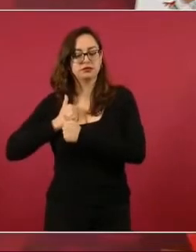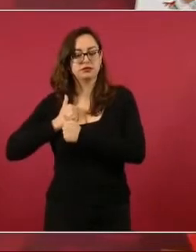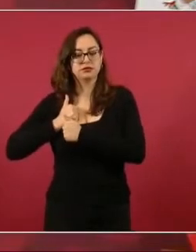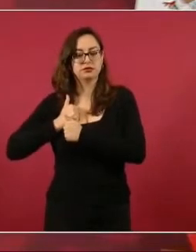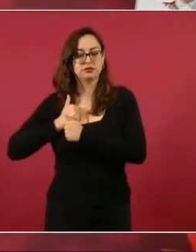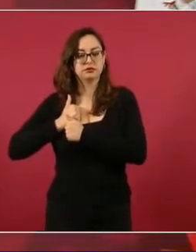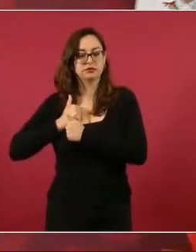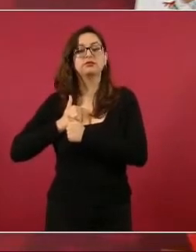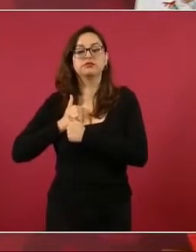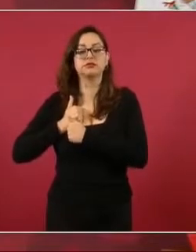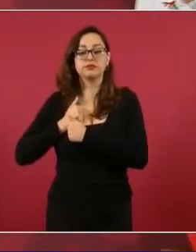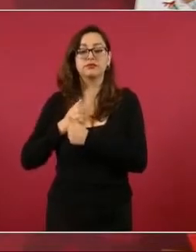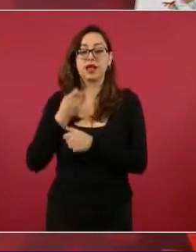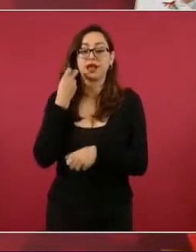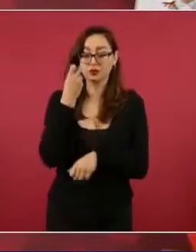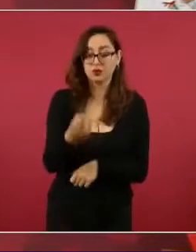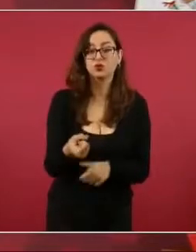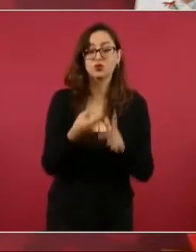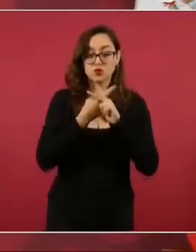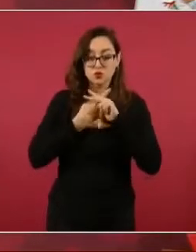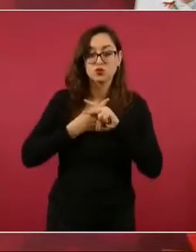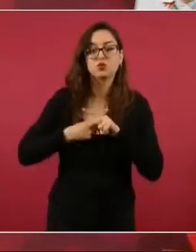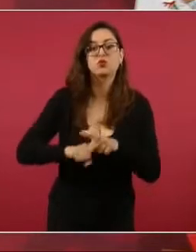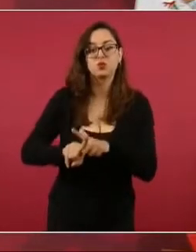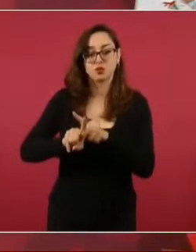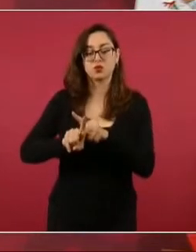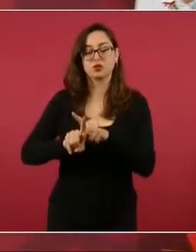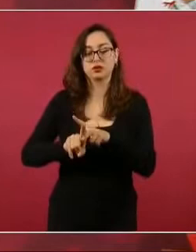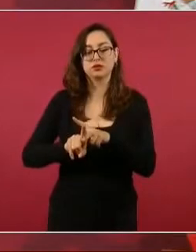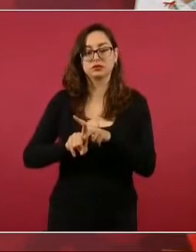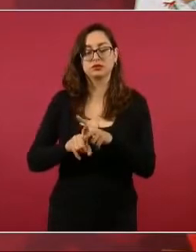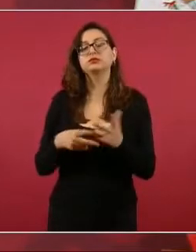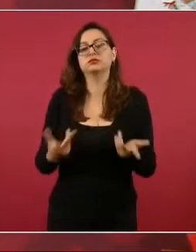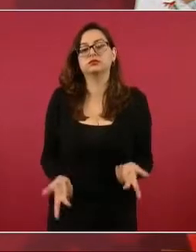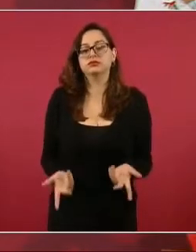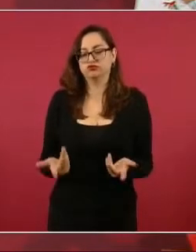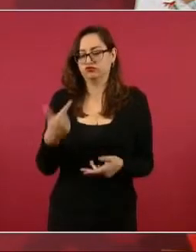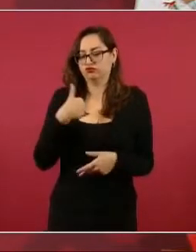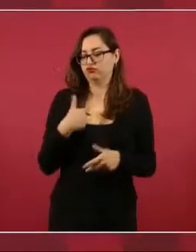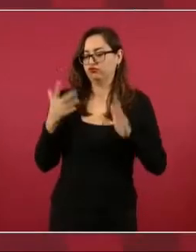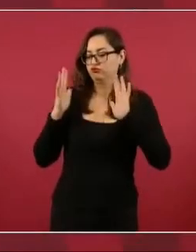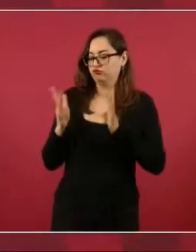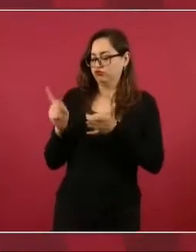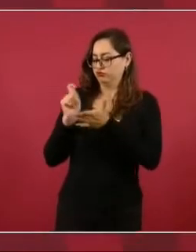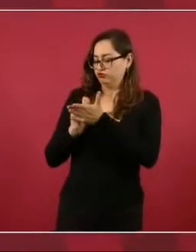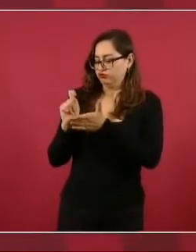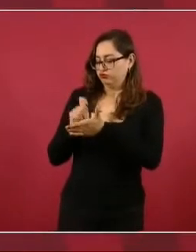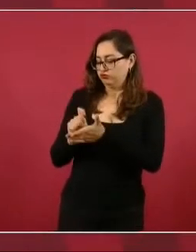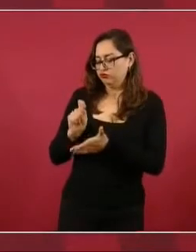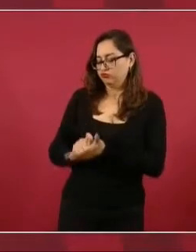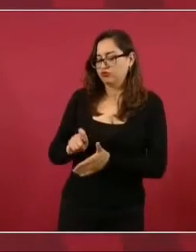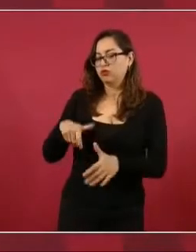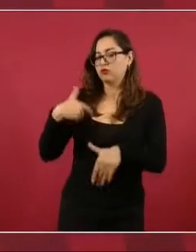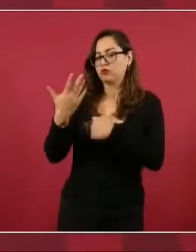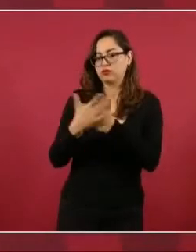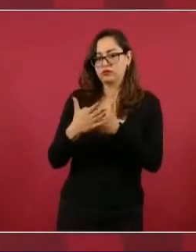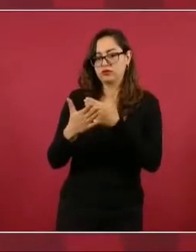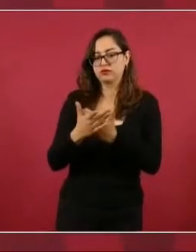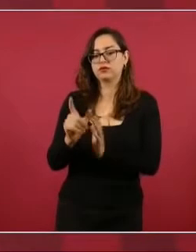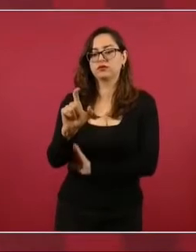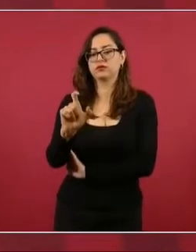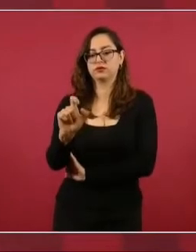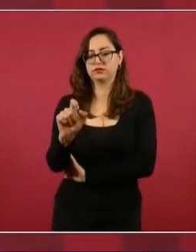Así surge nuestro ejército. Y ahora que porque ya estoy escribiendo sobre mi discurso del 20 de